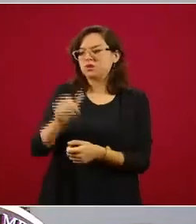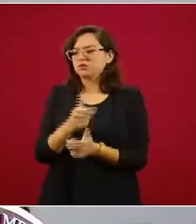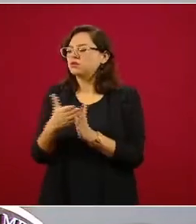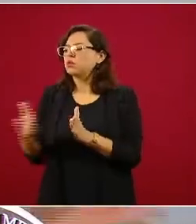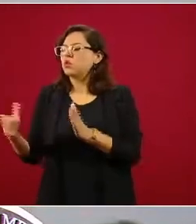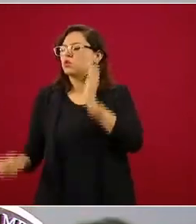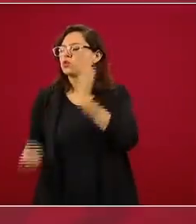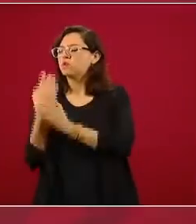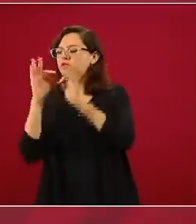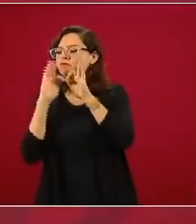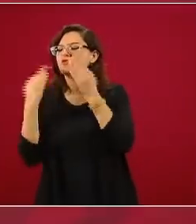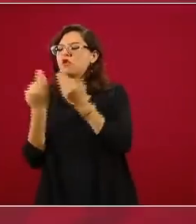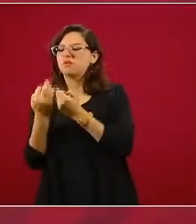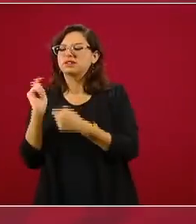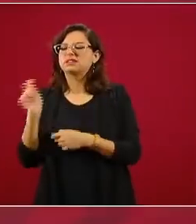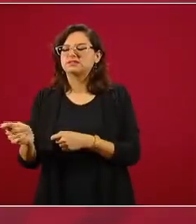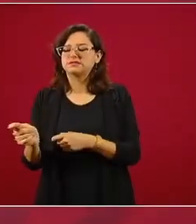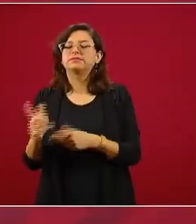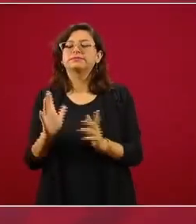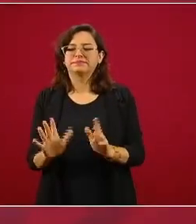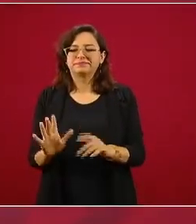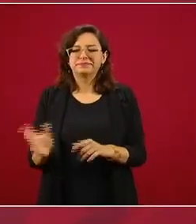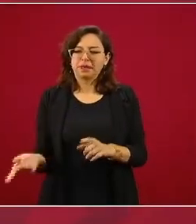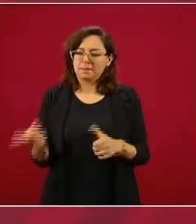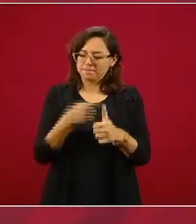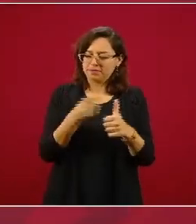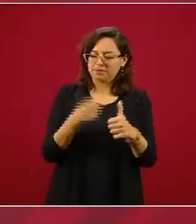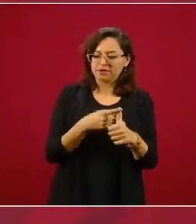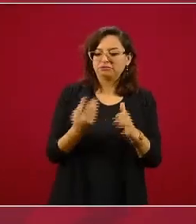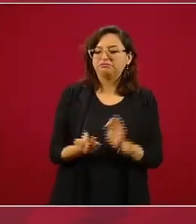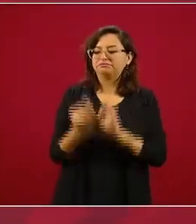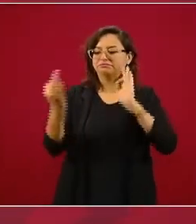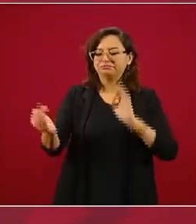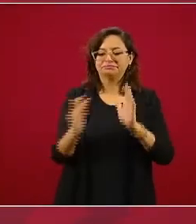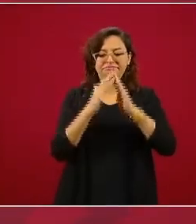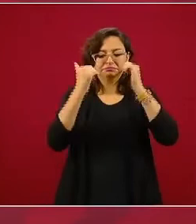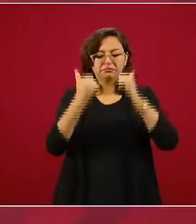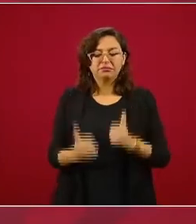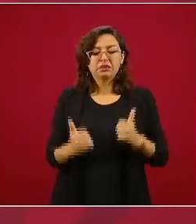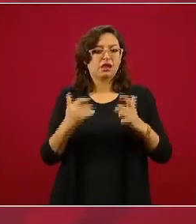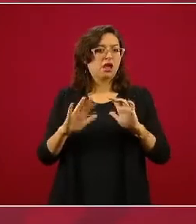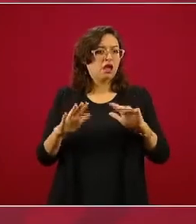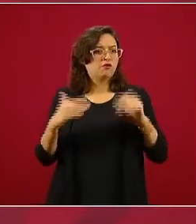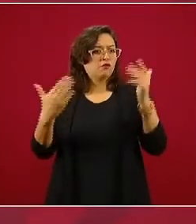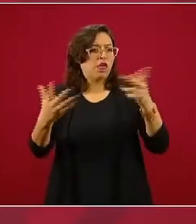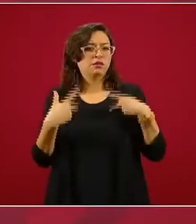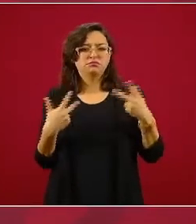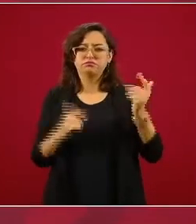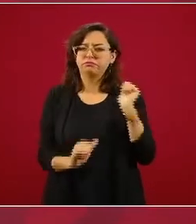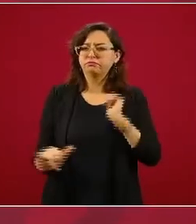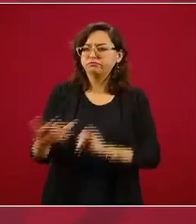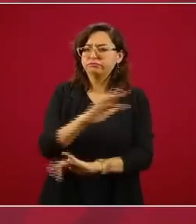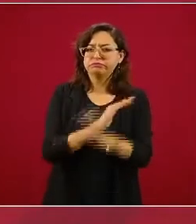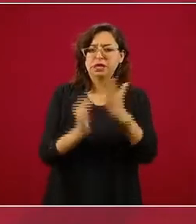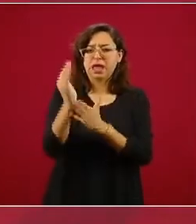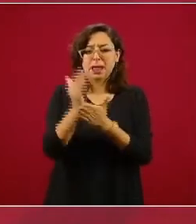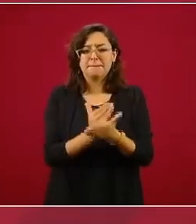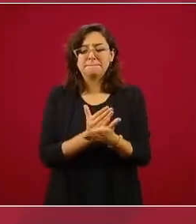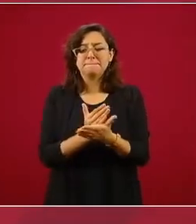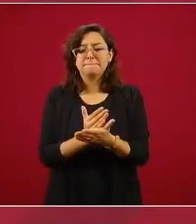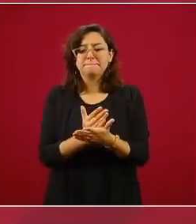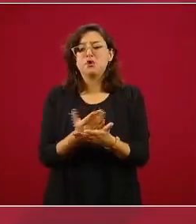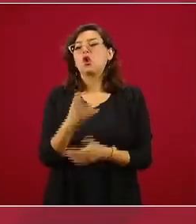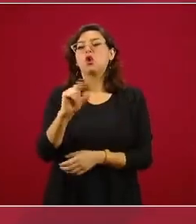Al reducir la movilidad en el espacio público, como hemos comentado y hemos mostrado con base en los datos, logramos reducir